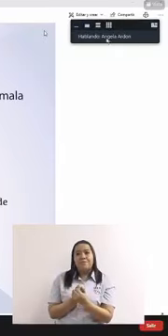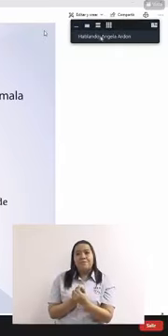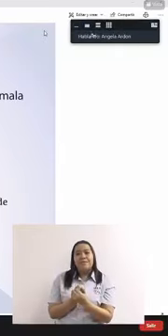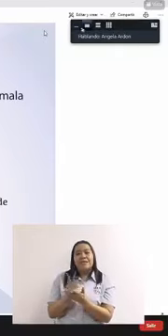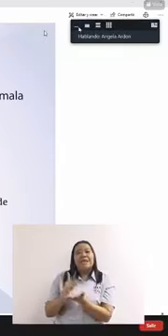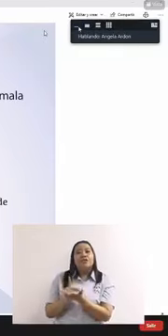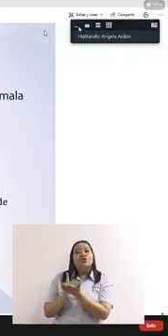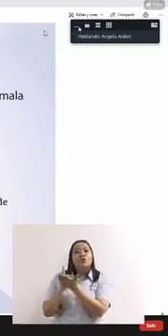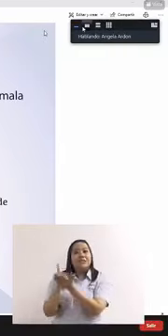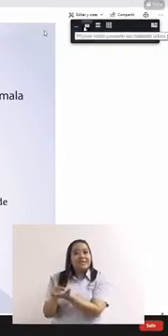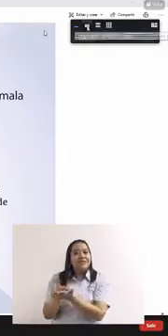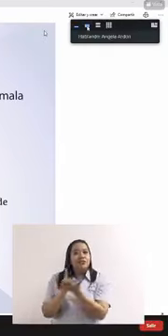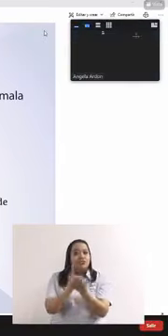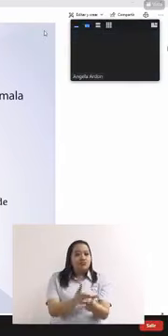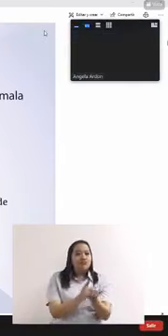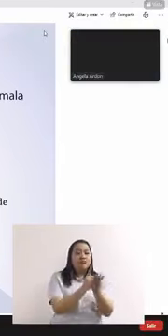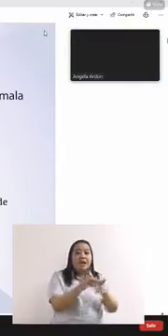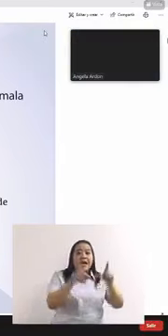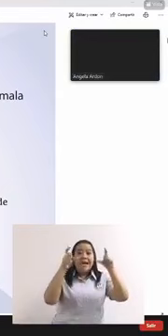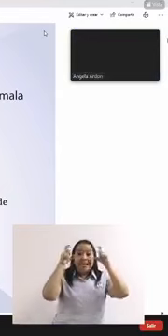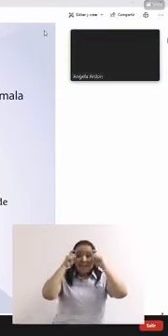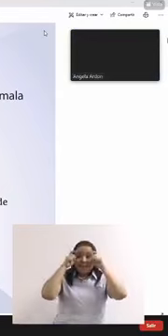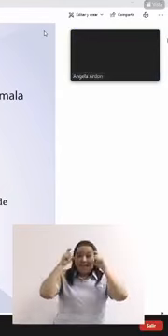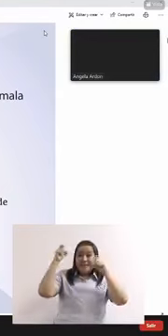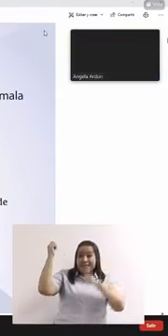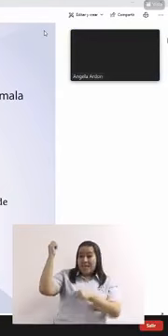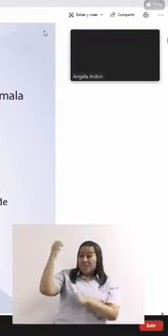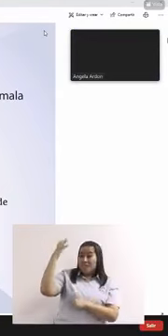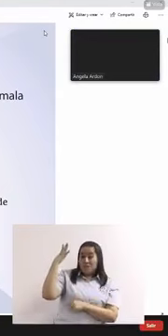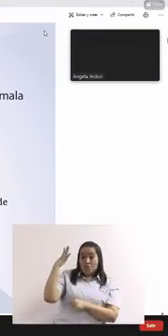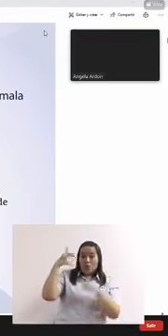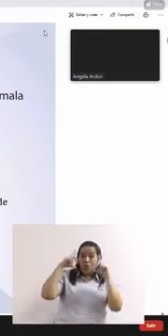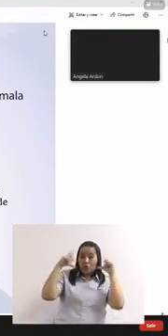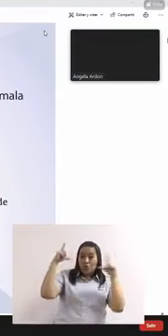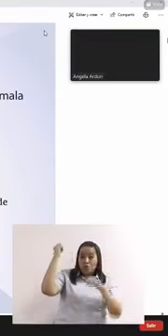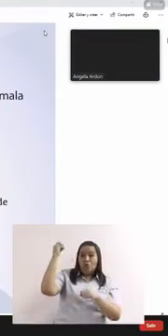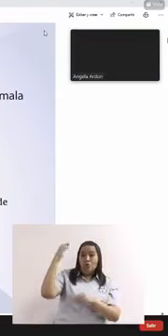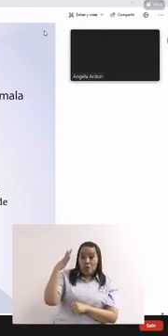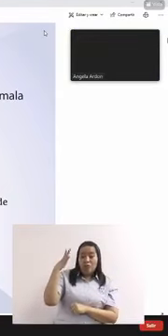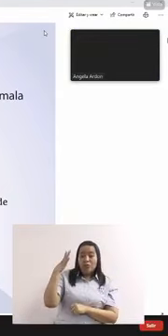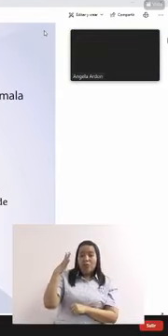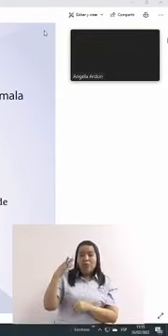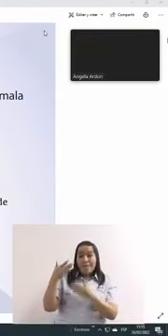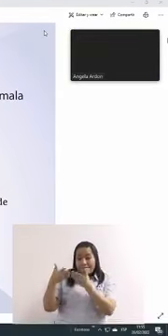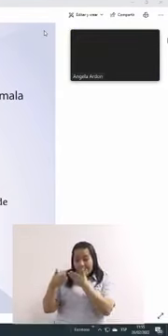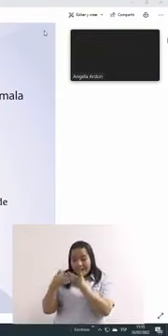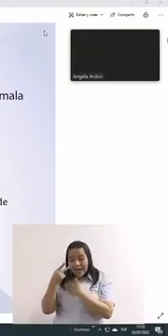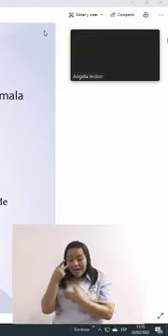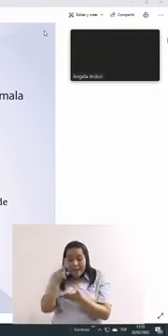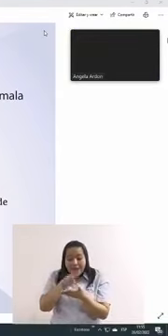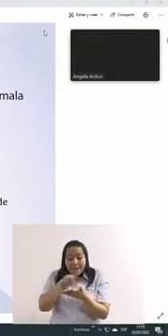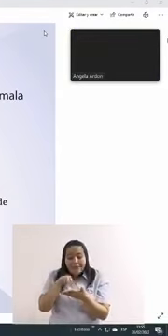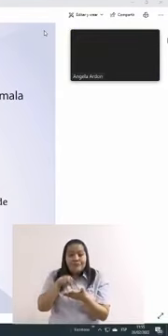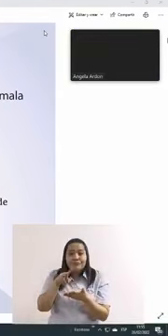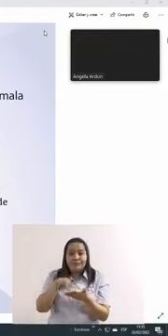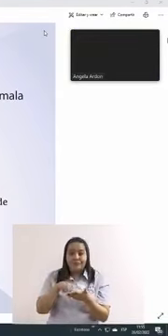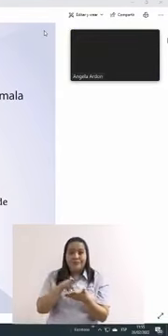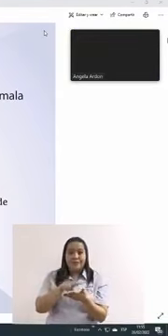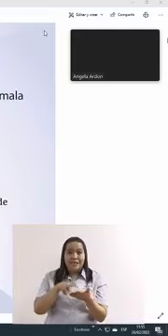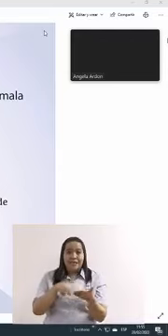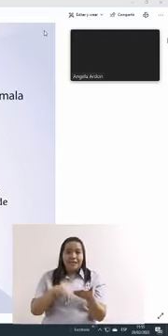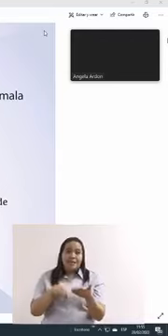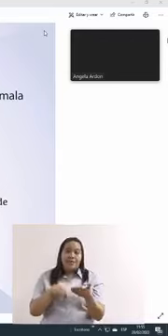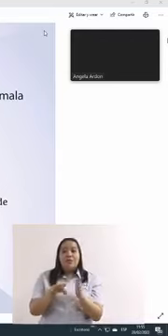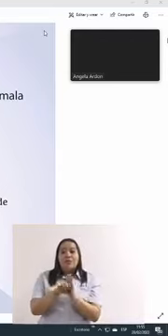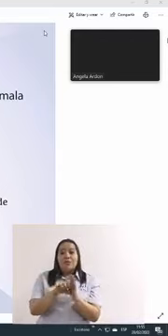donación. Estamos donando lentes de sol con lectura cerca, ¿verdad? O sea, lo que vemos, lo que leemos